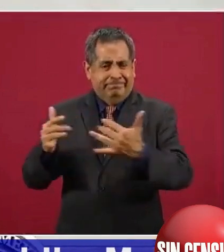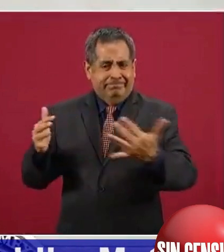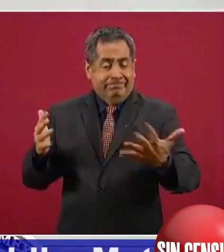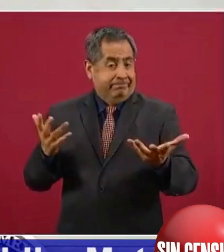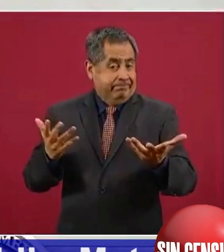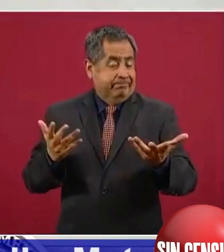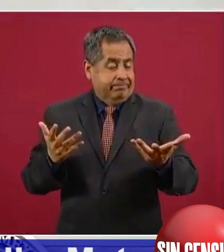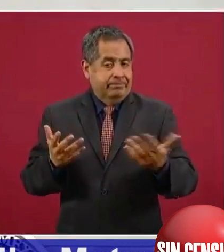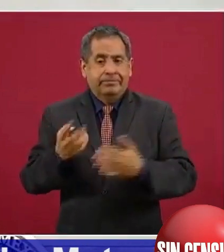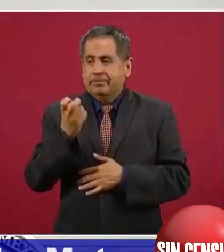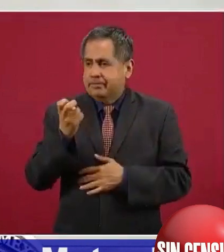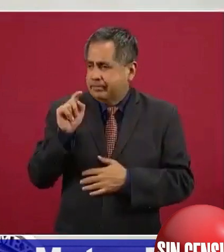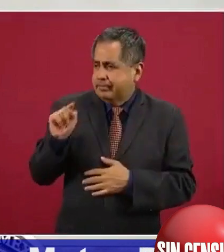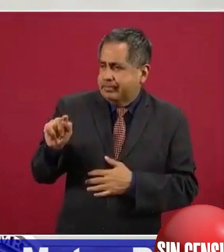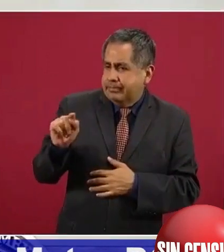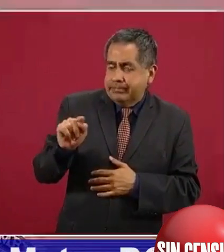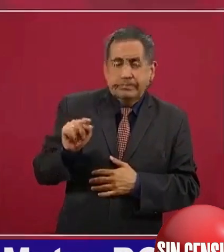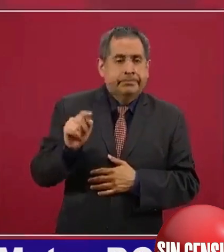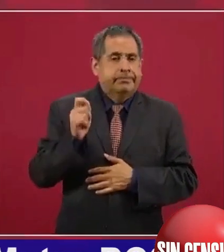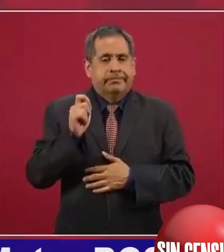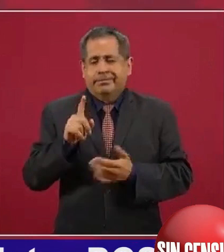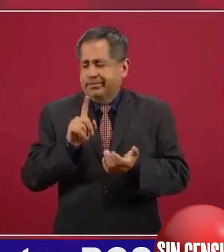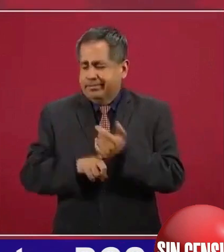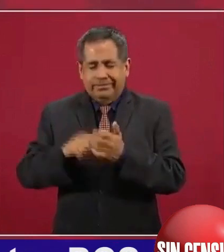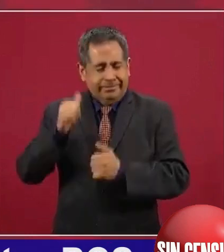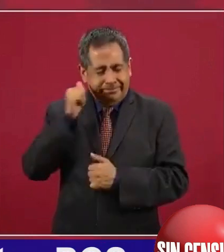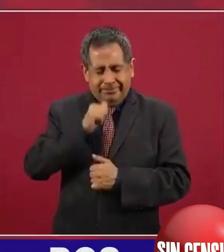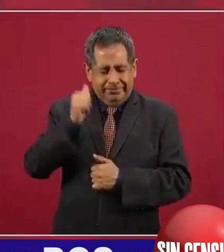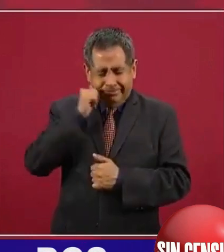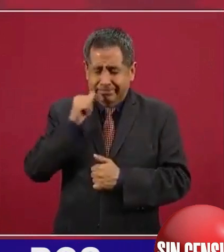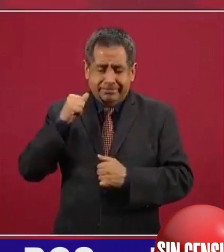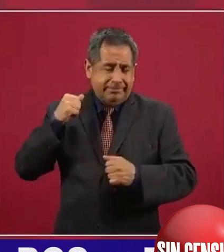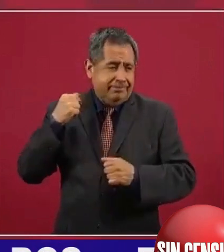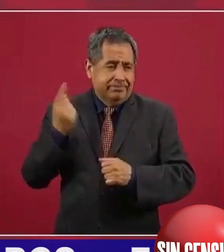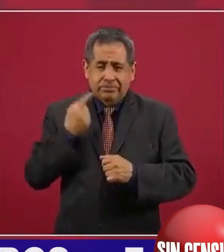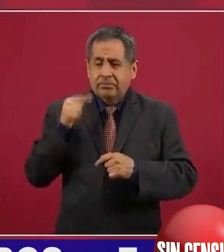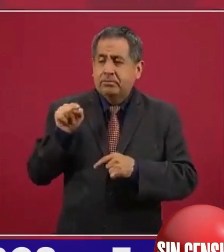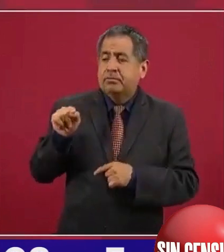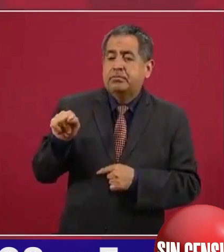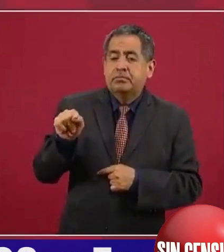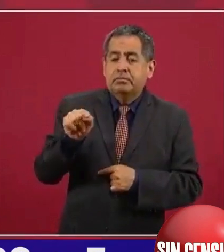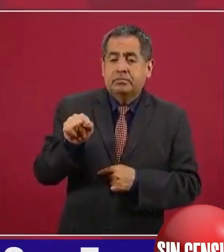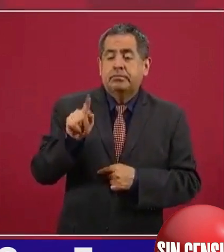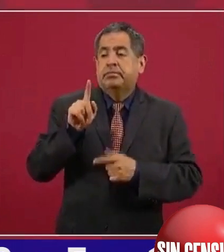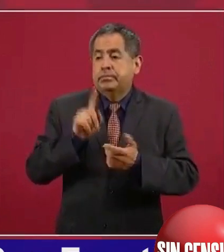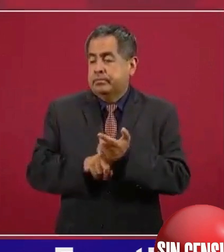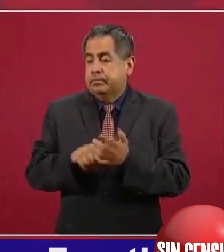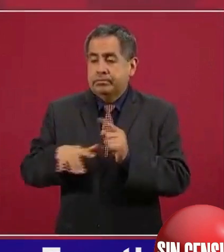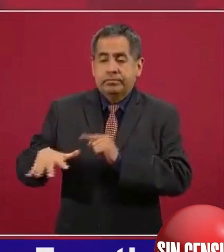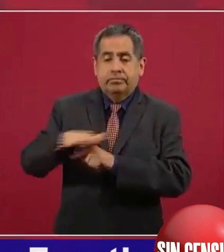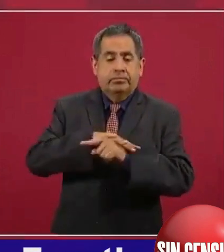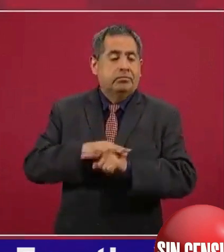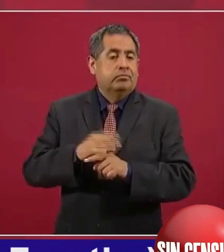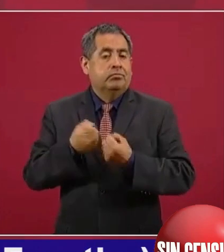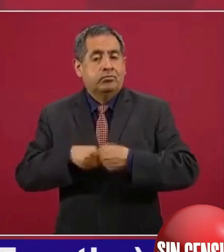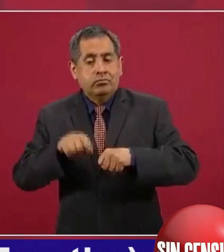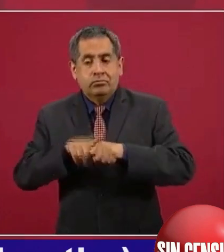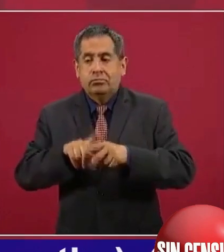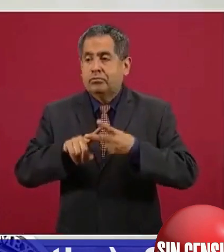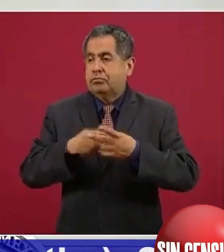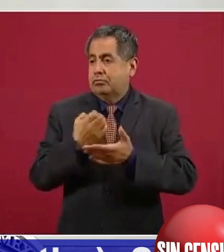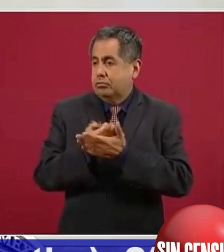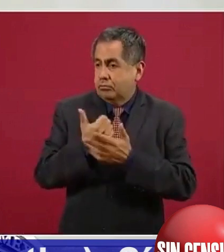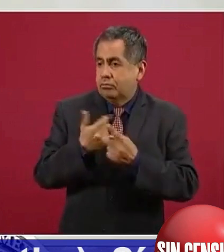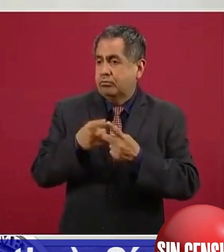esos elementos está siempre, en todos los determinantes de la salud, las condiciones sociales,